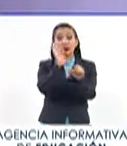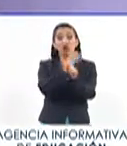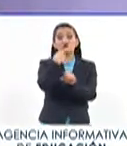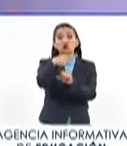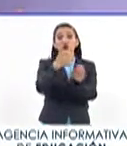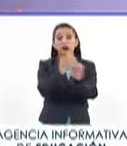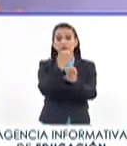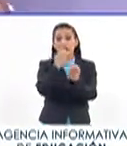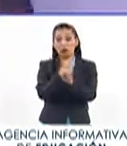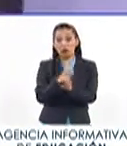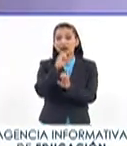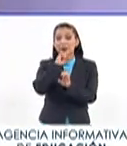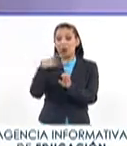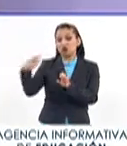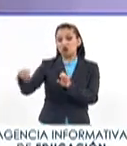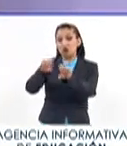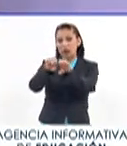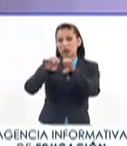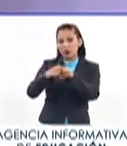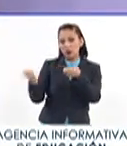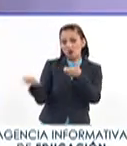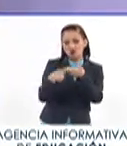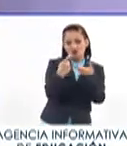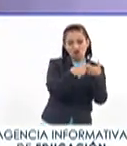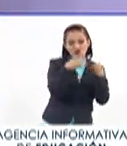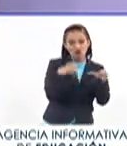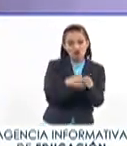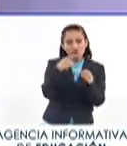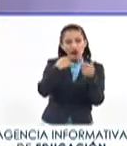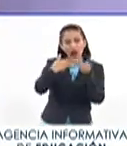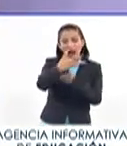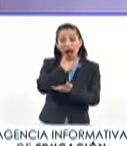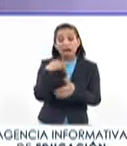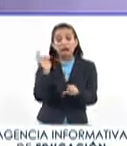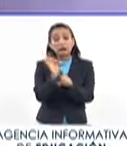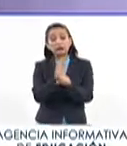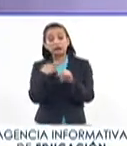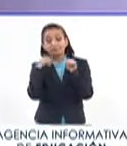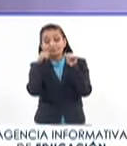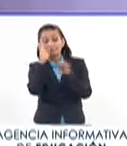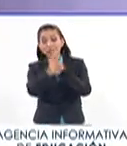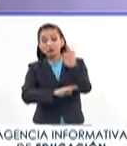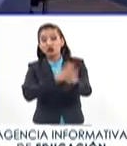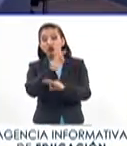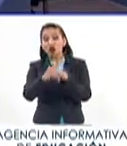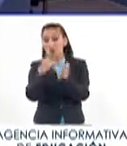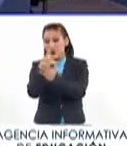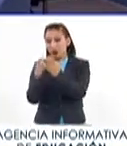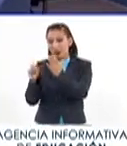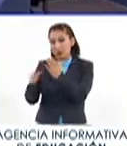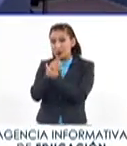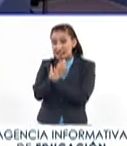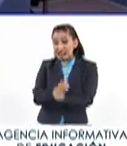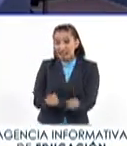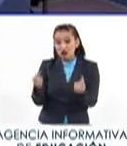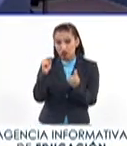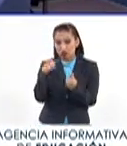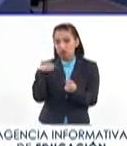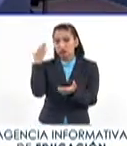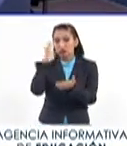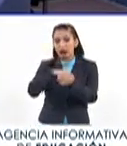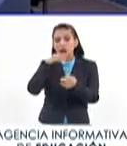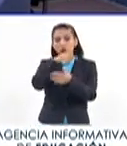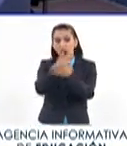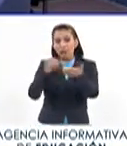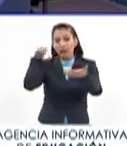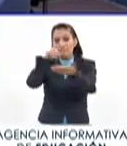estatal, también juntan a su gabinete para asegurarse pues de que toda la política de infancia vaya penetrando en todos